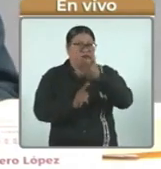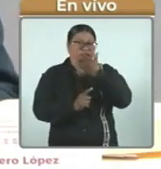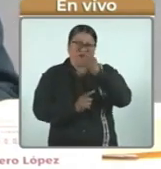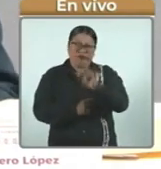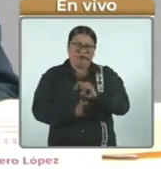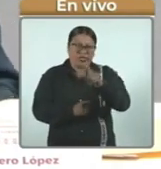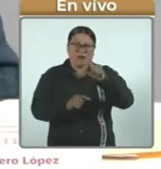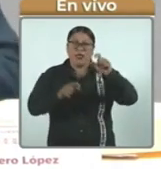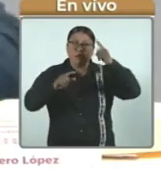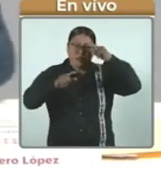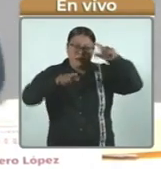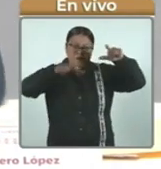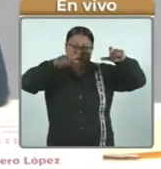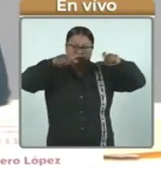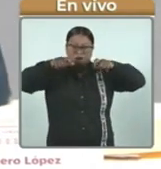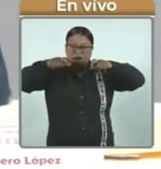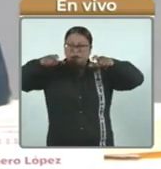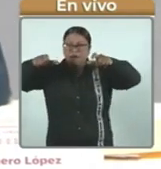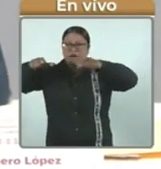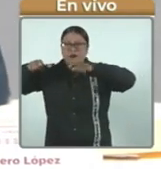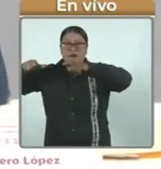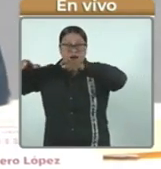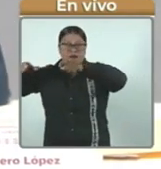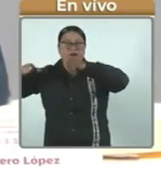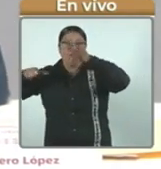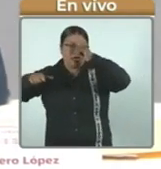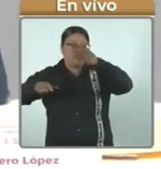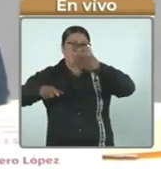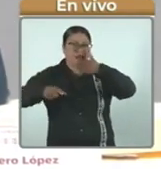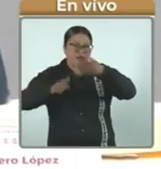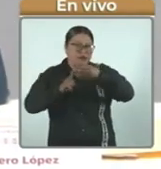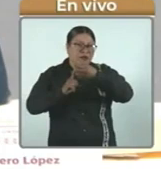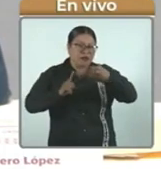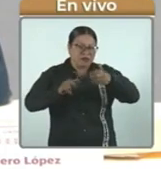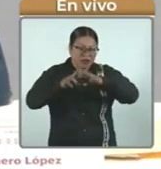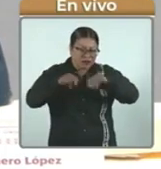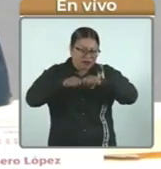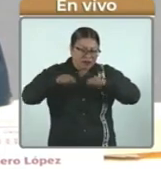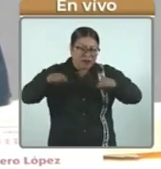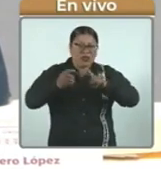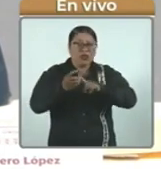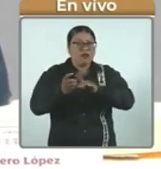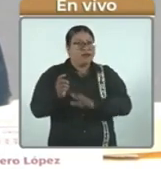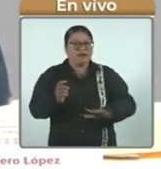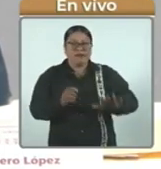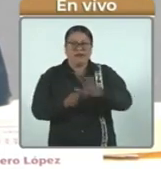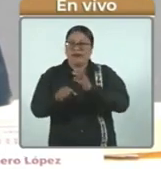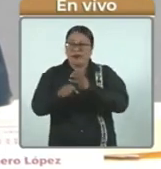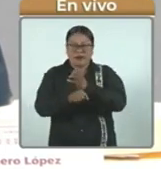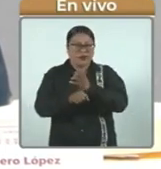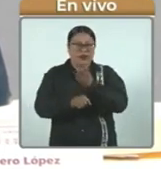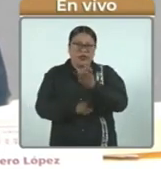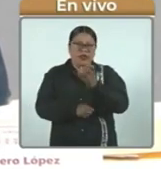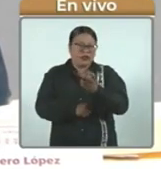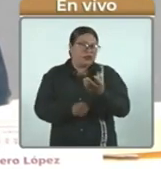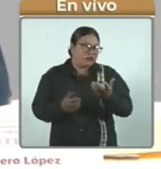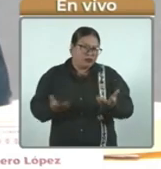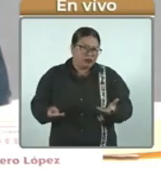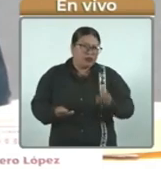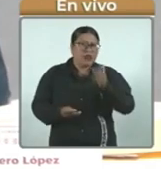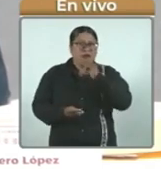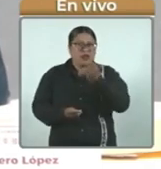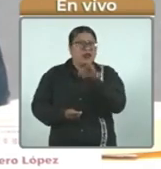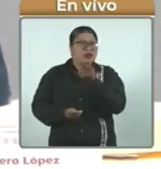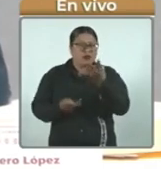están fotografiando la ciudad para tareas de ordenamiento territorial y todo el estado. Por eso ven eso, y seguramente particulares